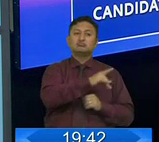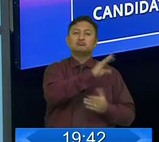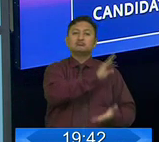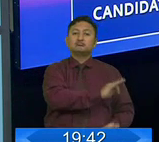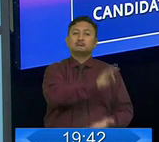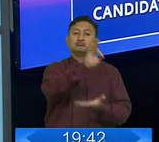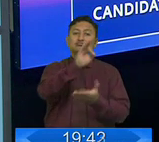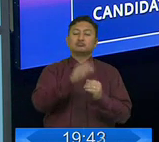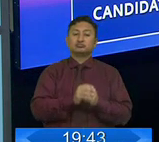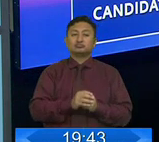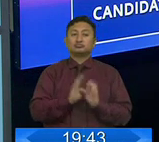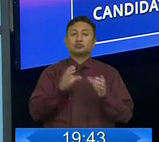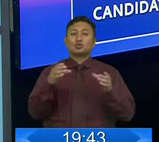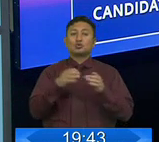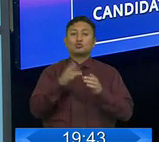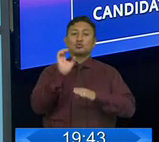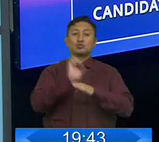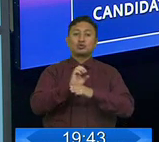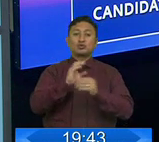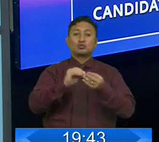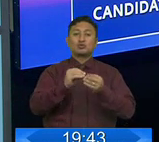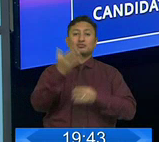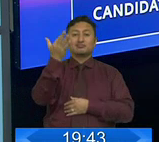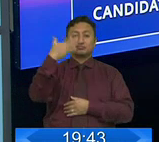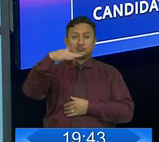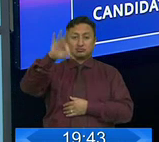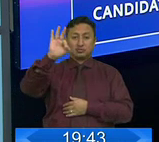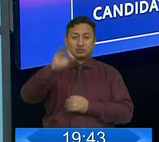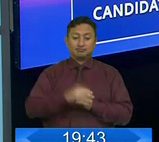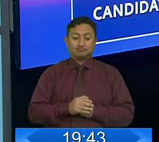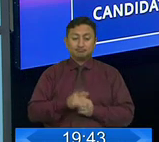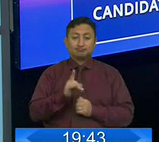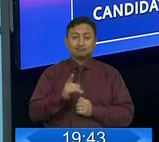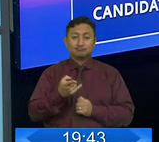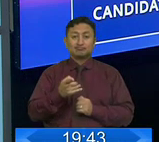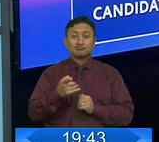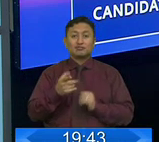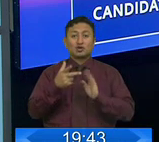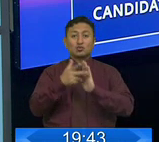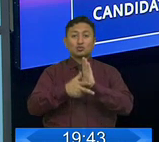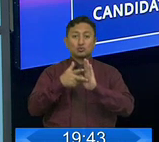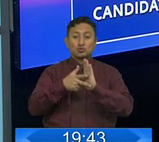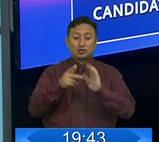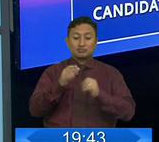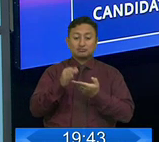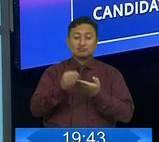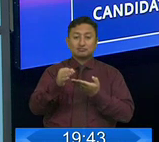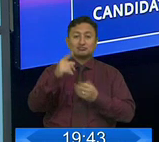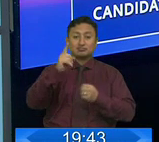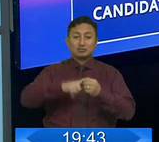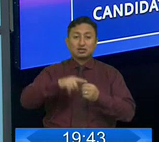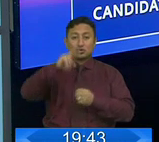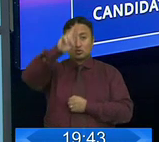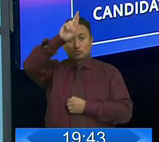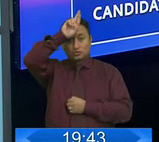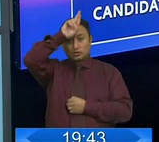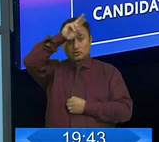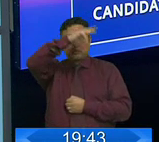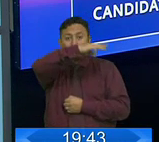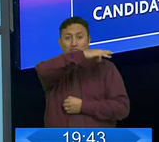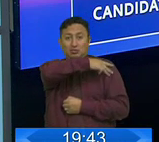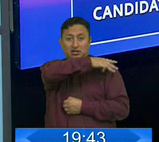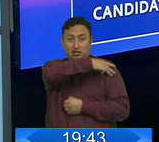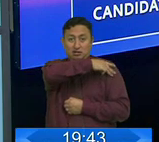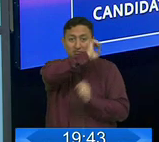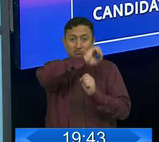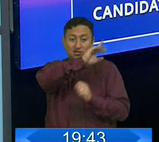Unión Ecuatoriana Lista 19. La creación del tren cercano que une a los cantones de Quito, Rumiñahui y Mejía forma parte de